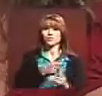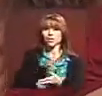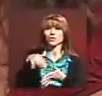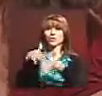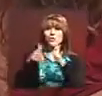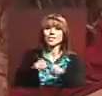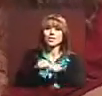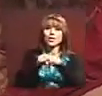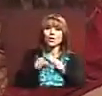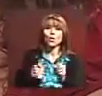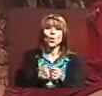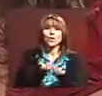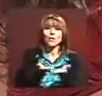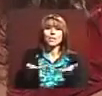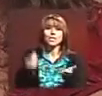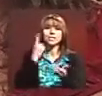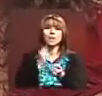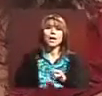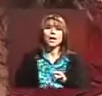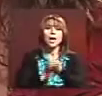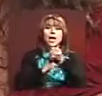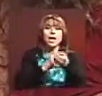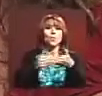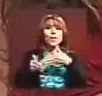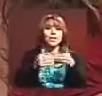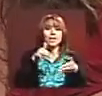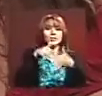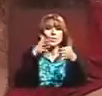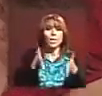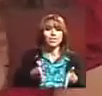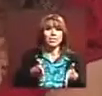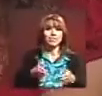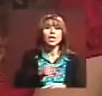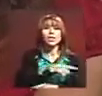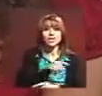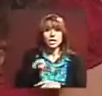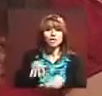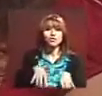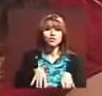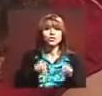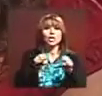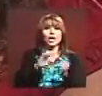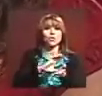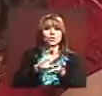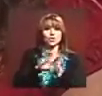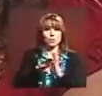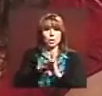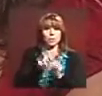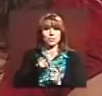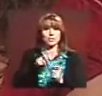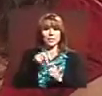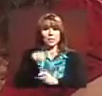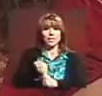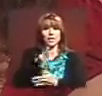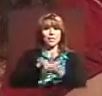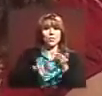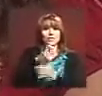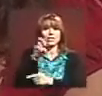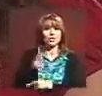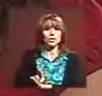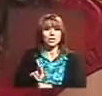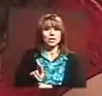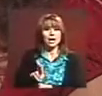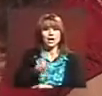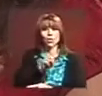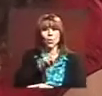para poder darle los apoyos a cualquier estudiante, ¿verdad? De hecho, llevan cursos sobre, al menos estoy hablando en el caso específico de la Universidad de Costa Rica, ¿verdad? De otras universidades